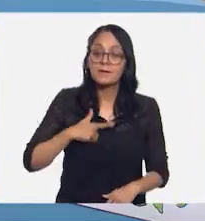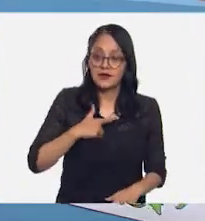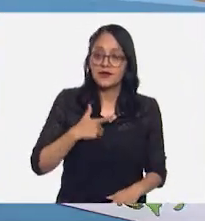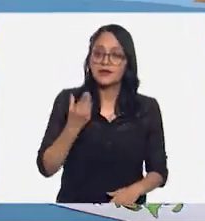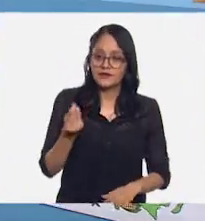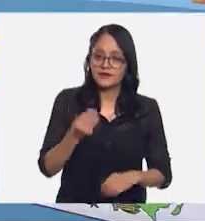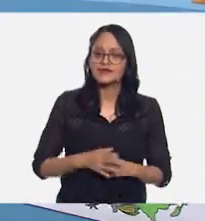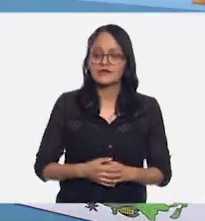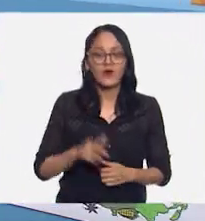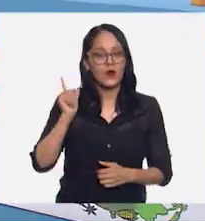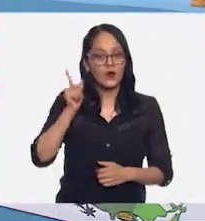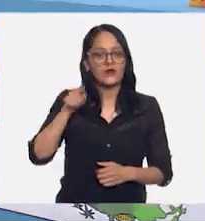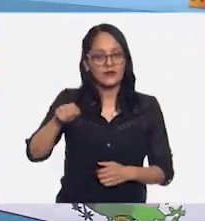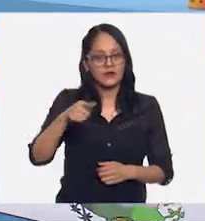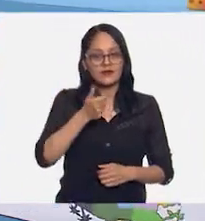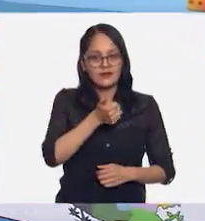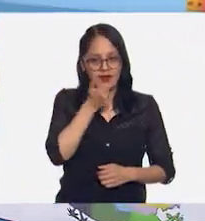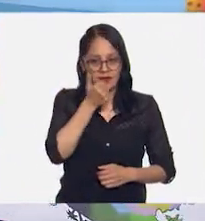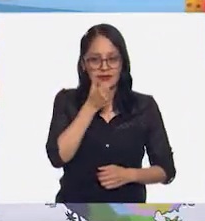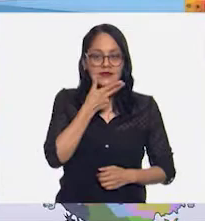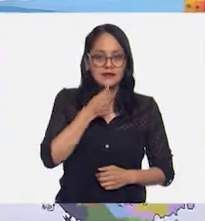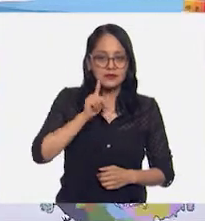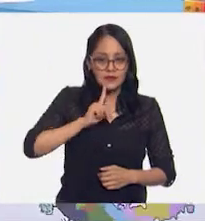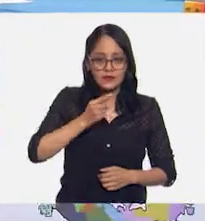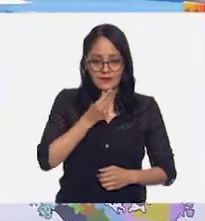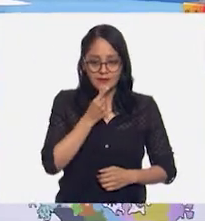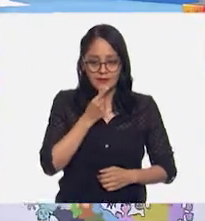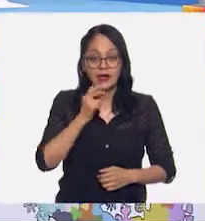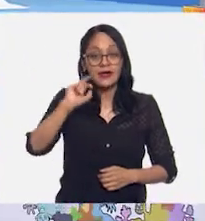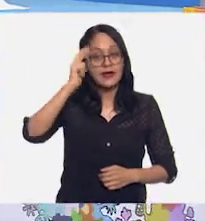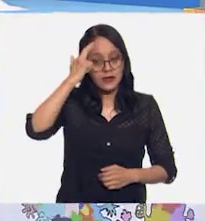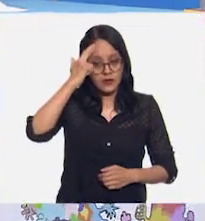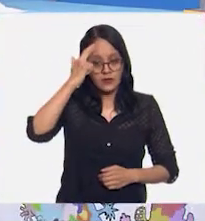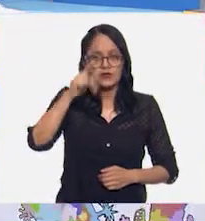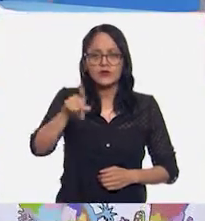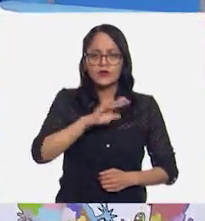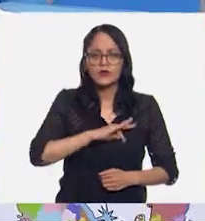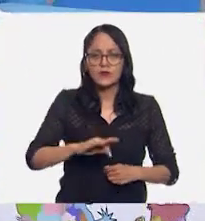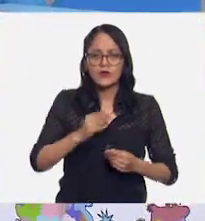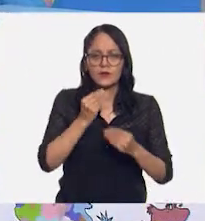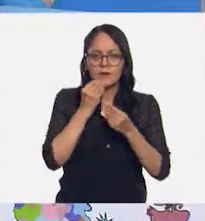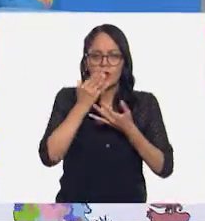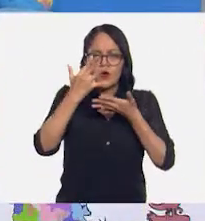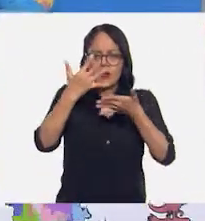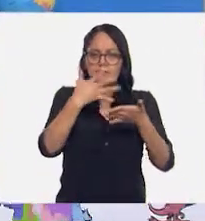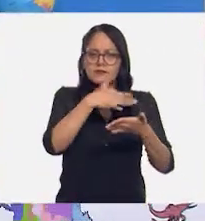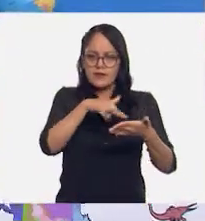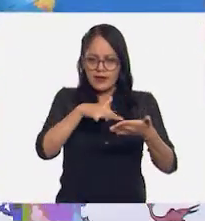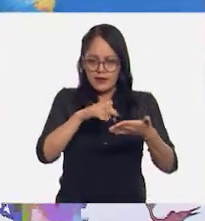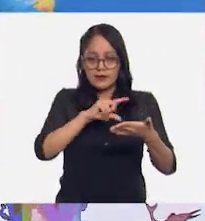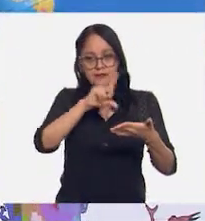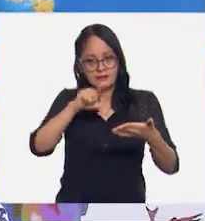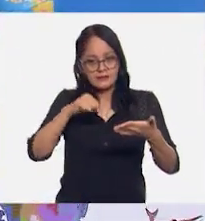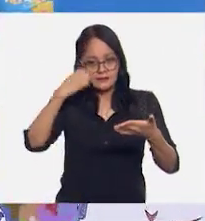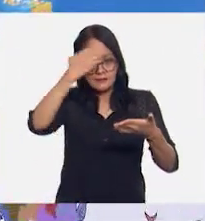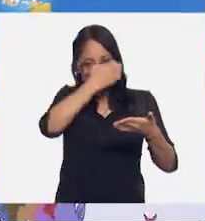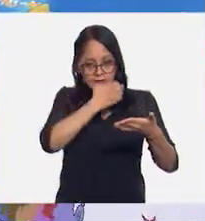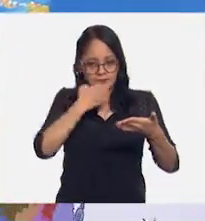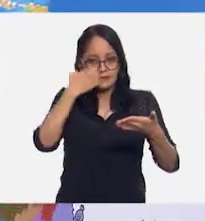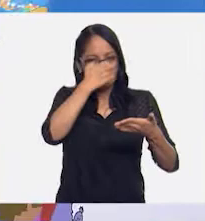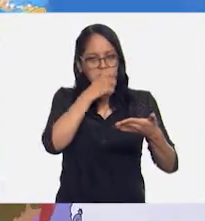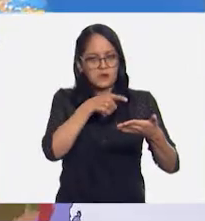María. Ojalá que las y los niños en casa también recuerden que pueden leer poemas y analizarlos en cualquier